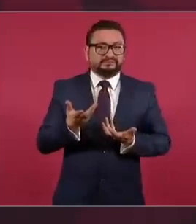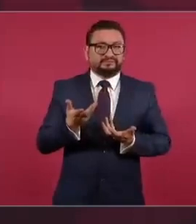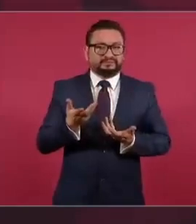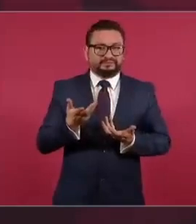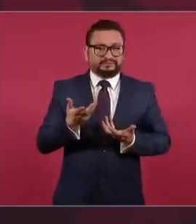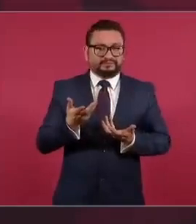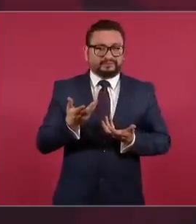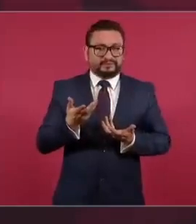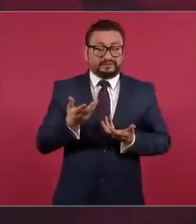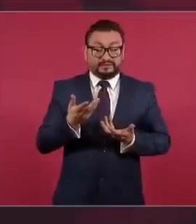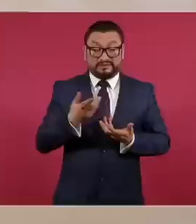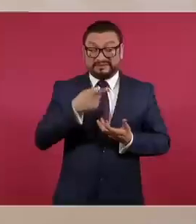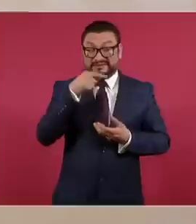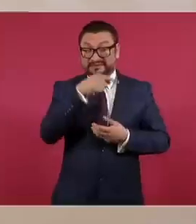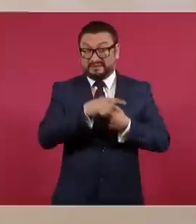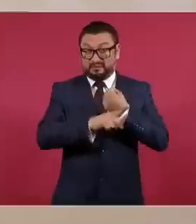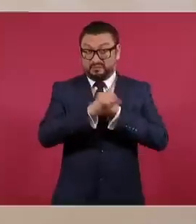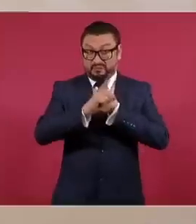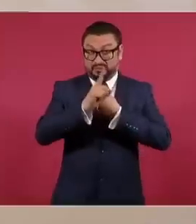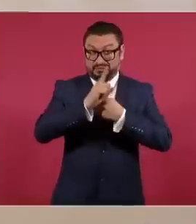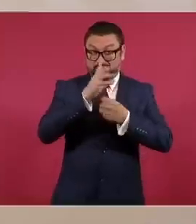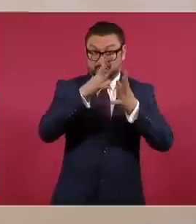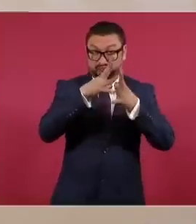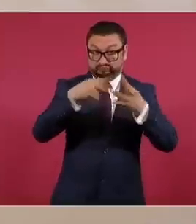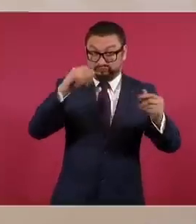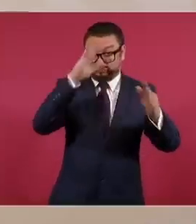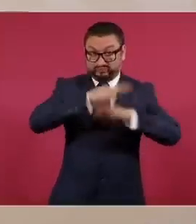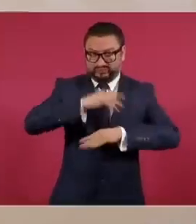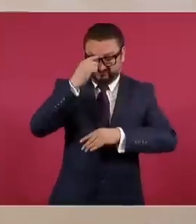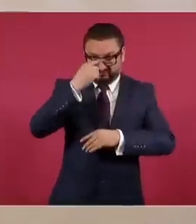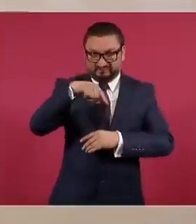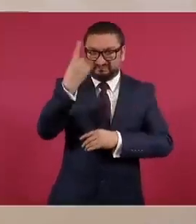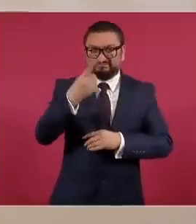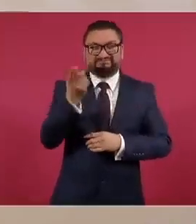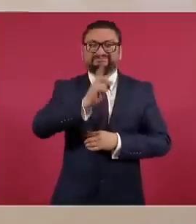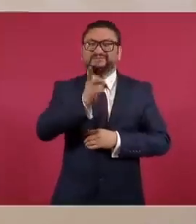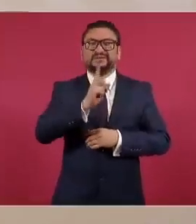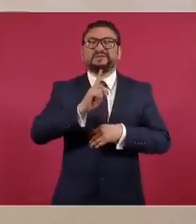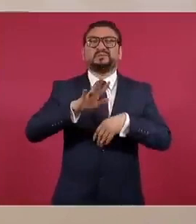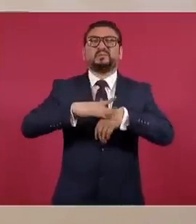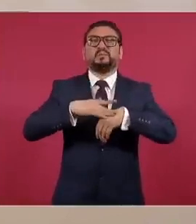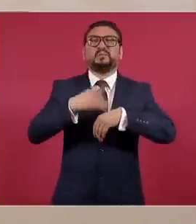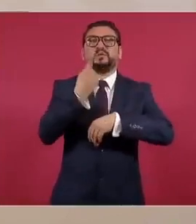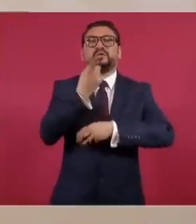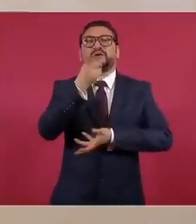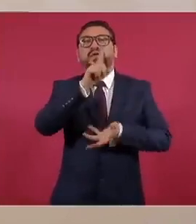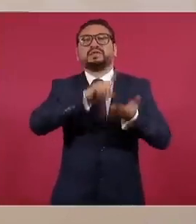que no es fácil de resolver, porque tiene sus orígenes